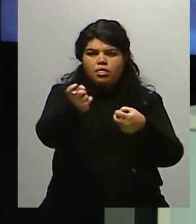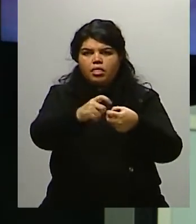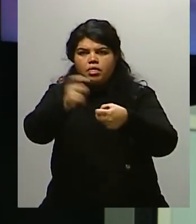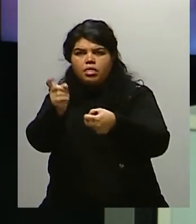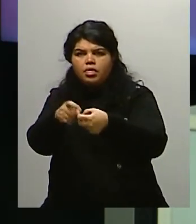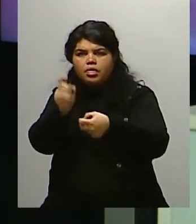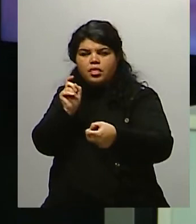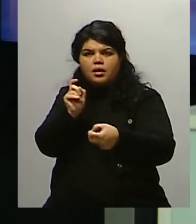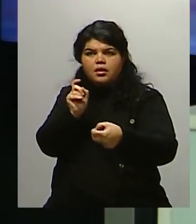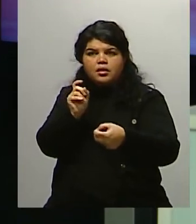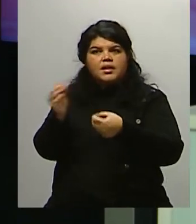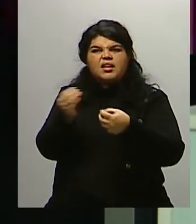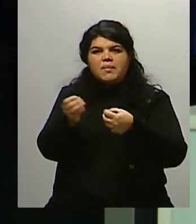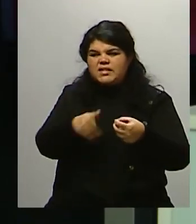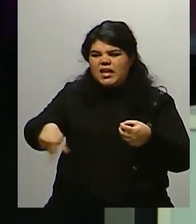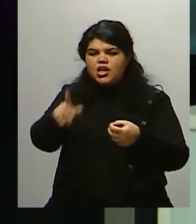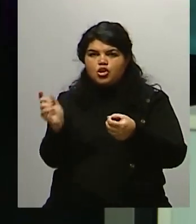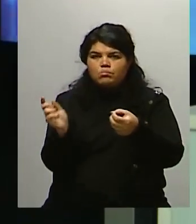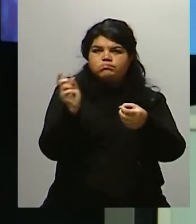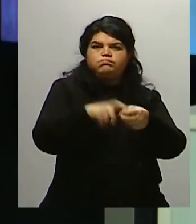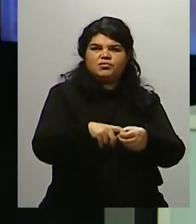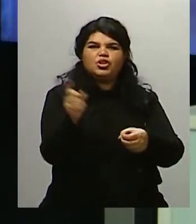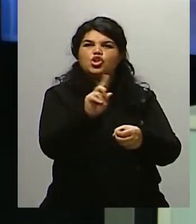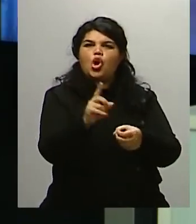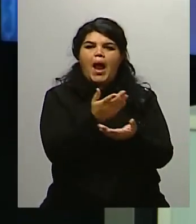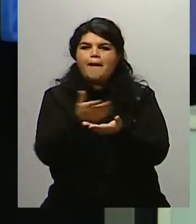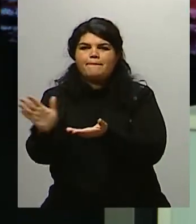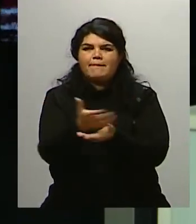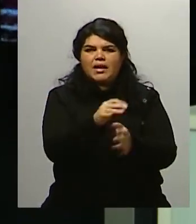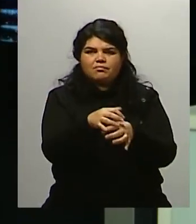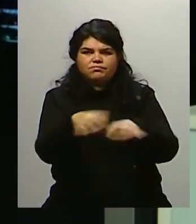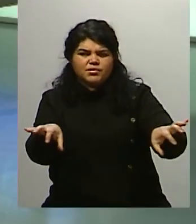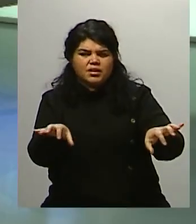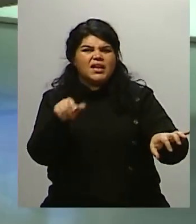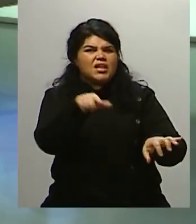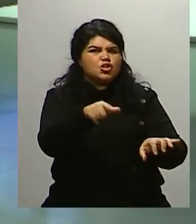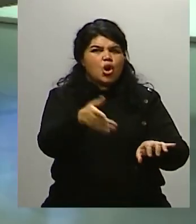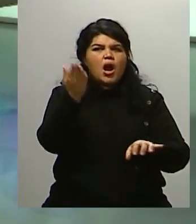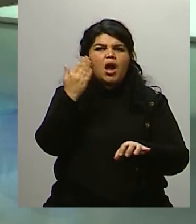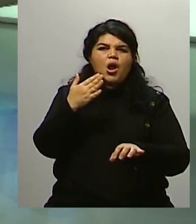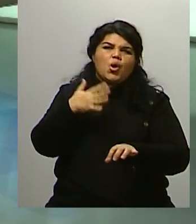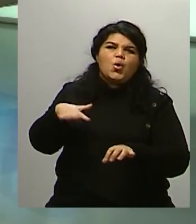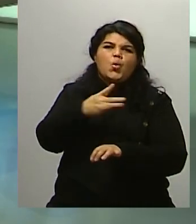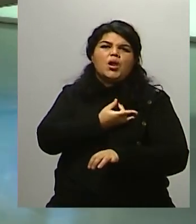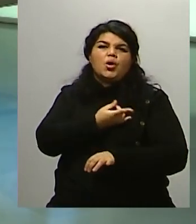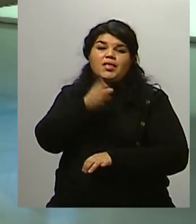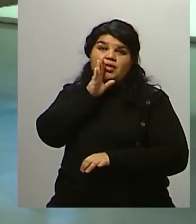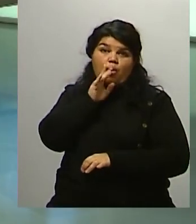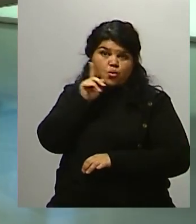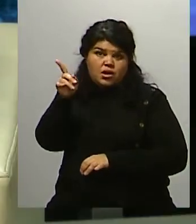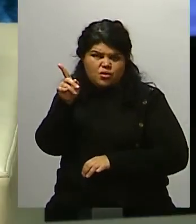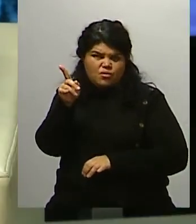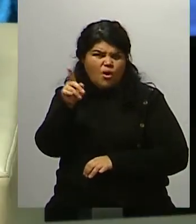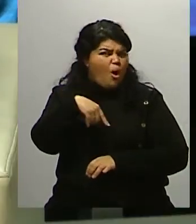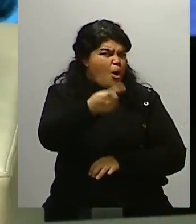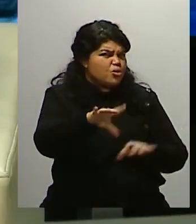económicamente a sus empleados para que no se metan dentro de los sindicatos. ¿Es un fenómeno en Estados Unidos? ¿Está pasando en otras partes del mundo? Está pasando en otras partes del mundo,